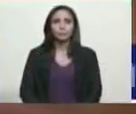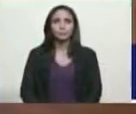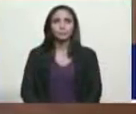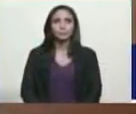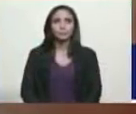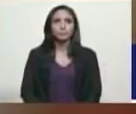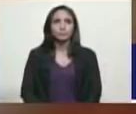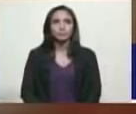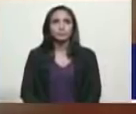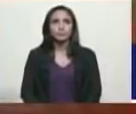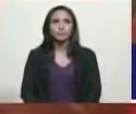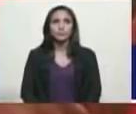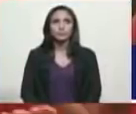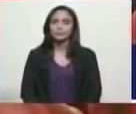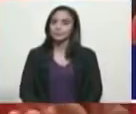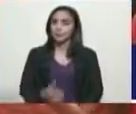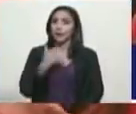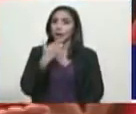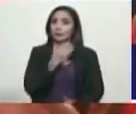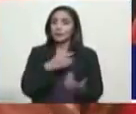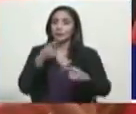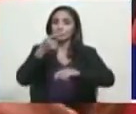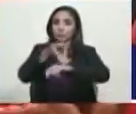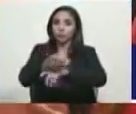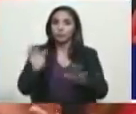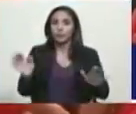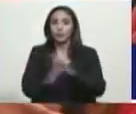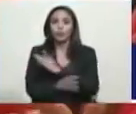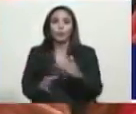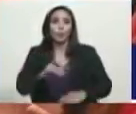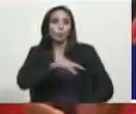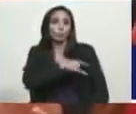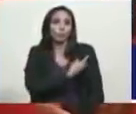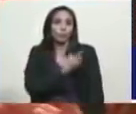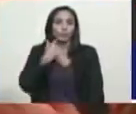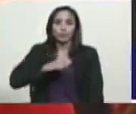Y muy pronto será un gran criminólogo.